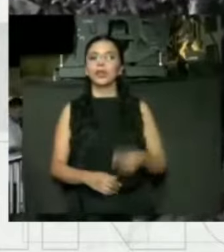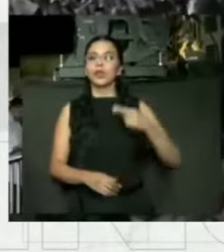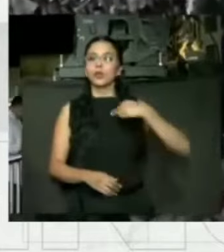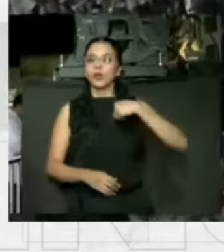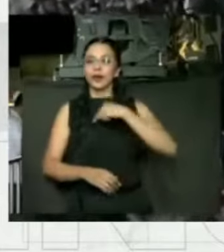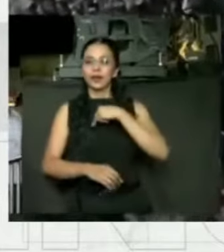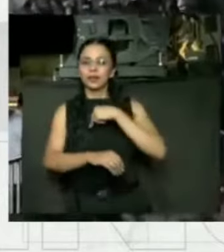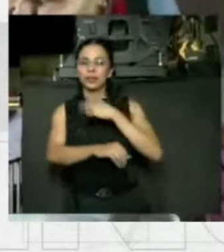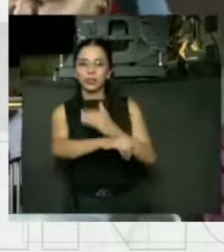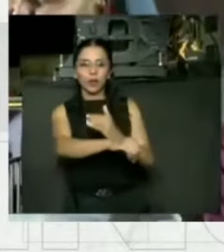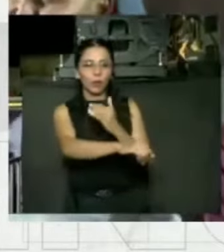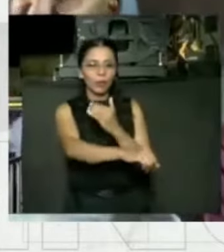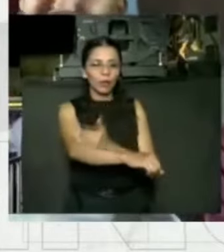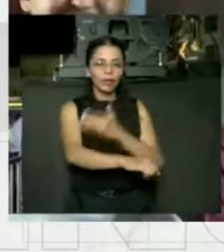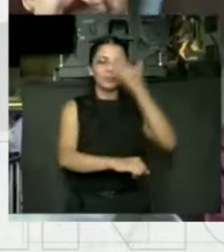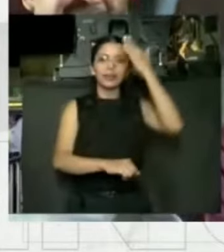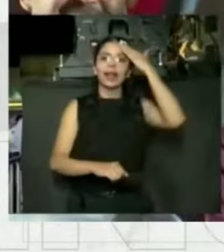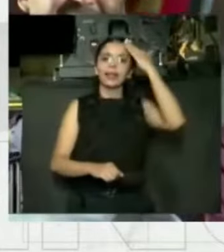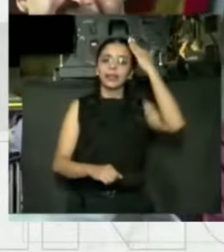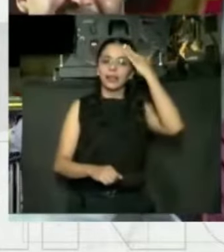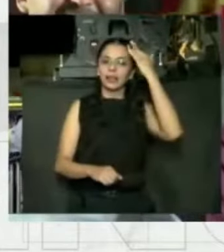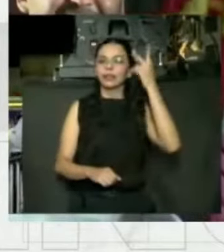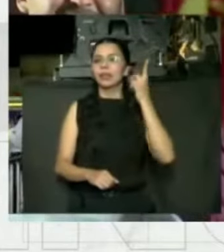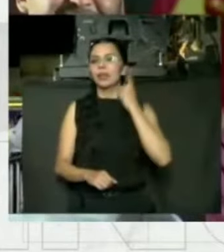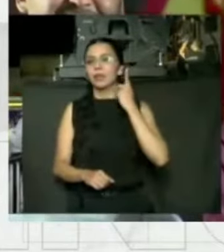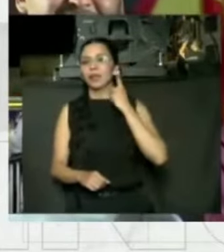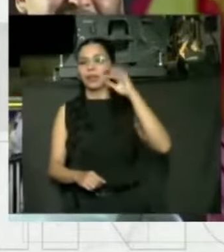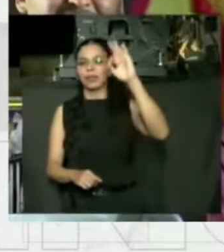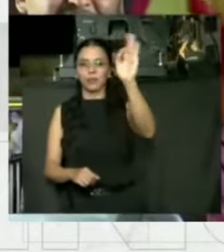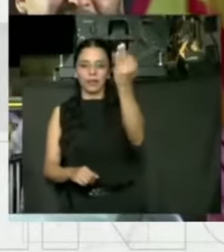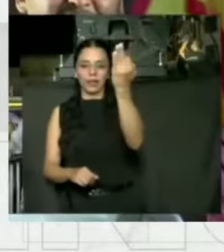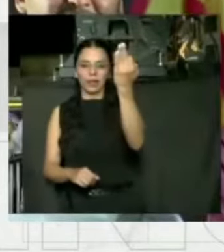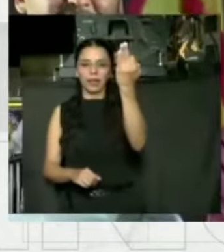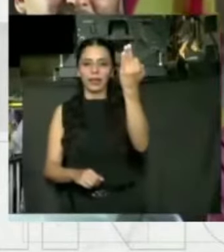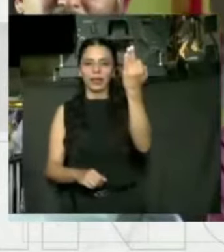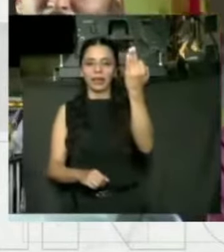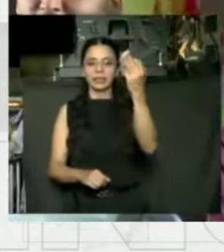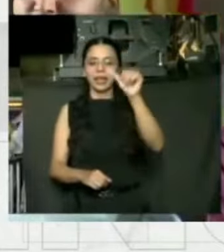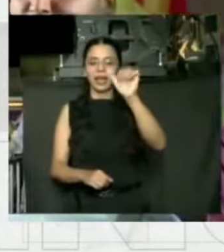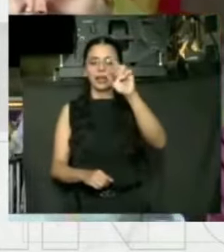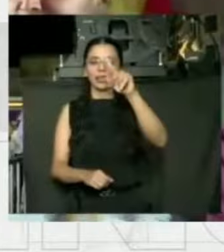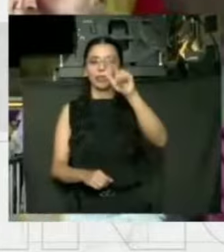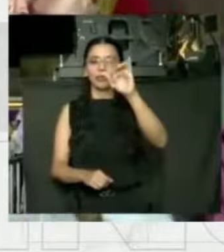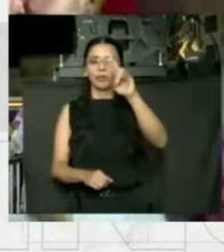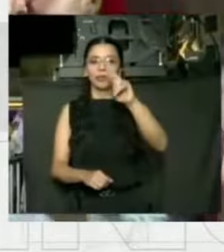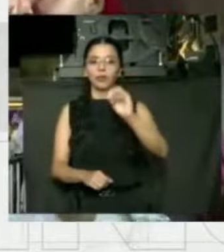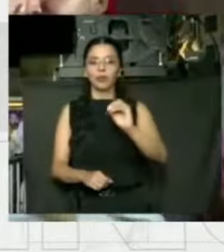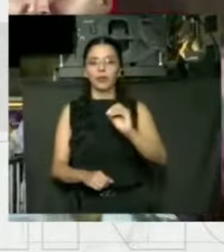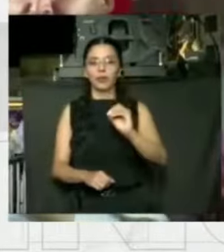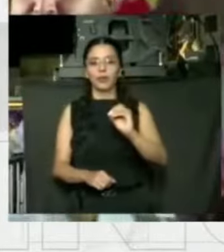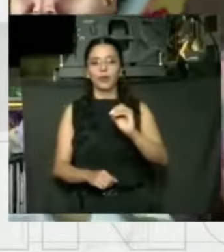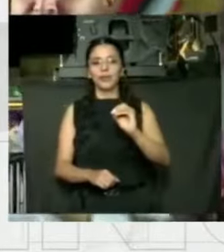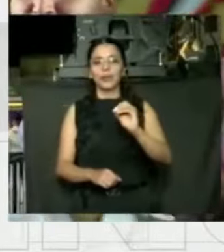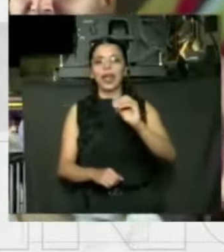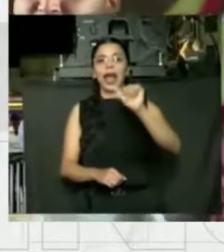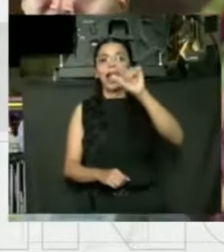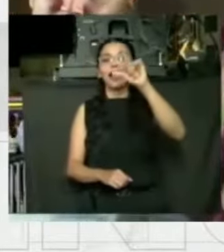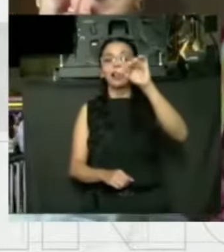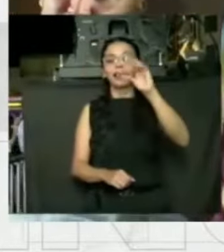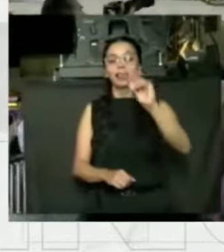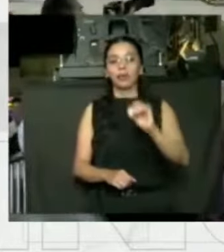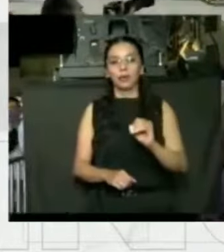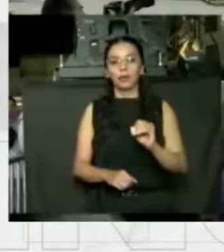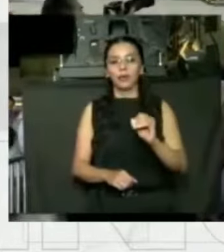Nuestros compañeros candidatos a diputados federales, Arturo Ávila, Aldo